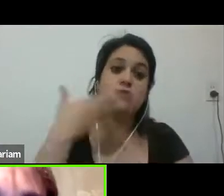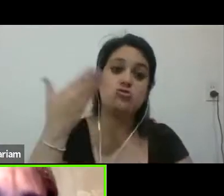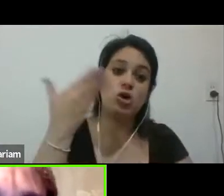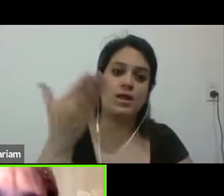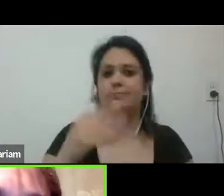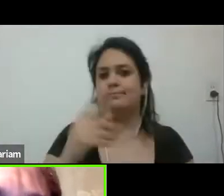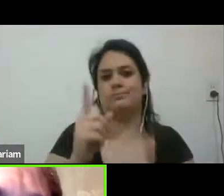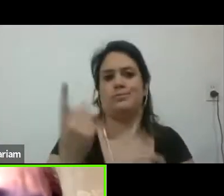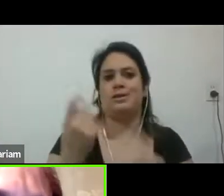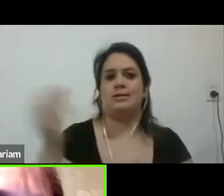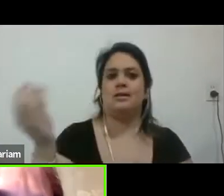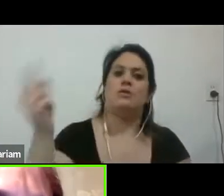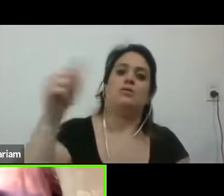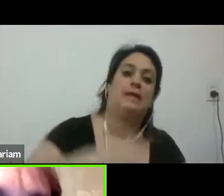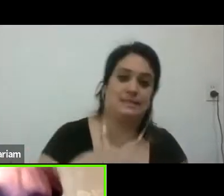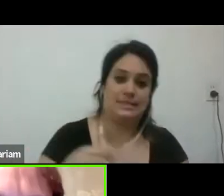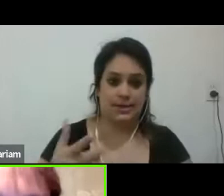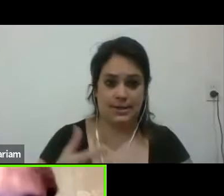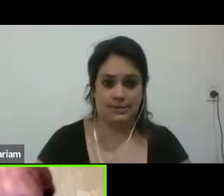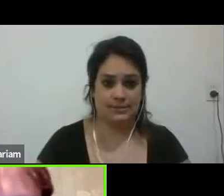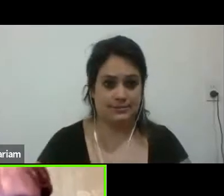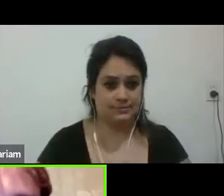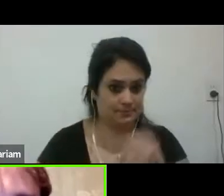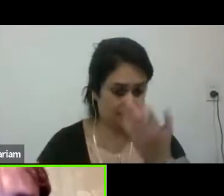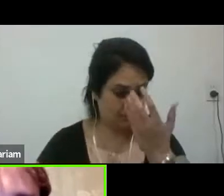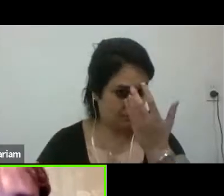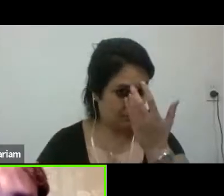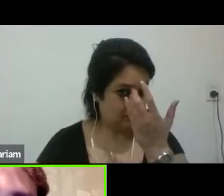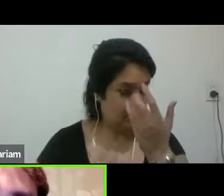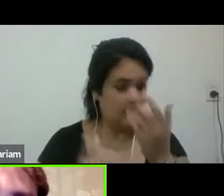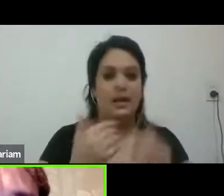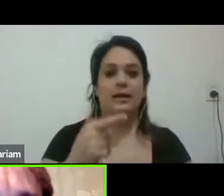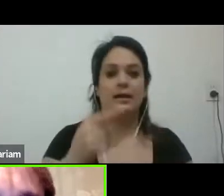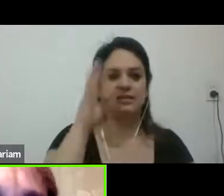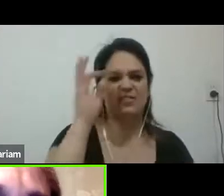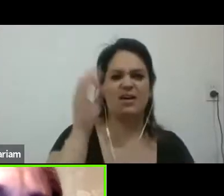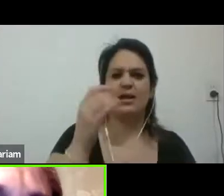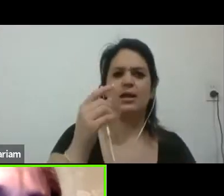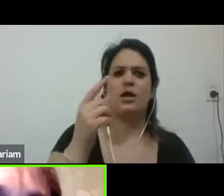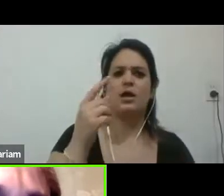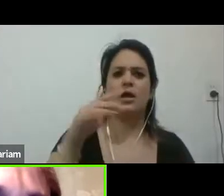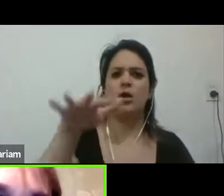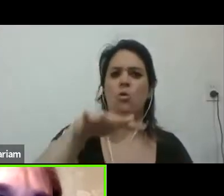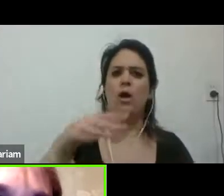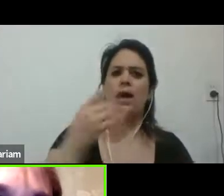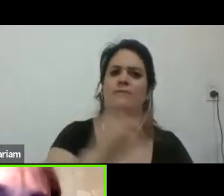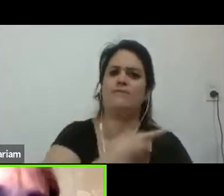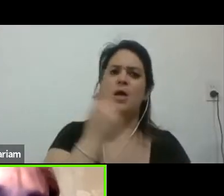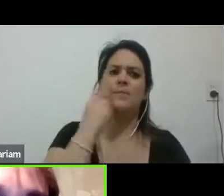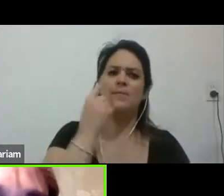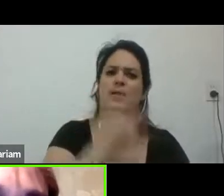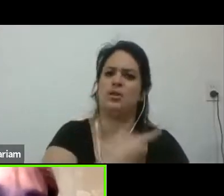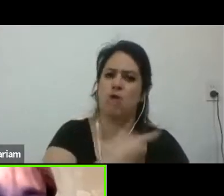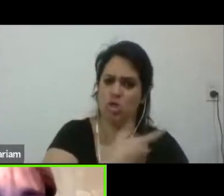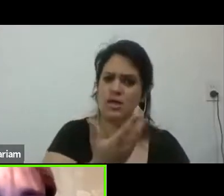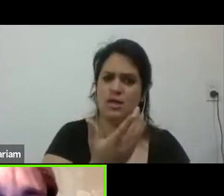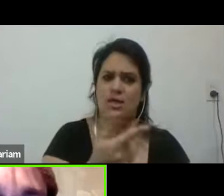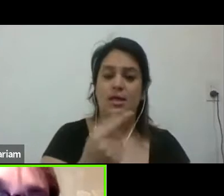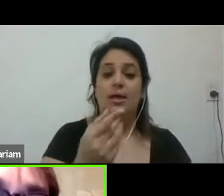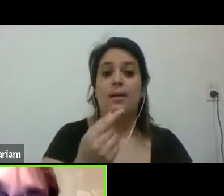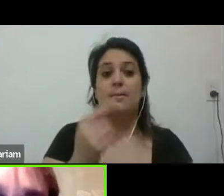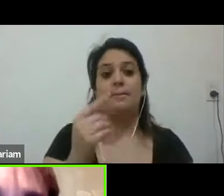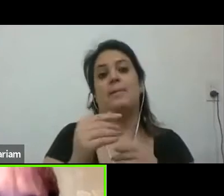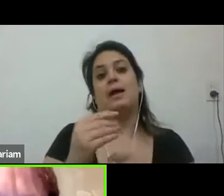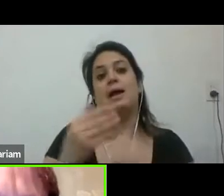que evaluar justamente de dónde reside a fin de disminuir su porcentaje de presencialidad